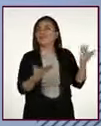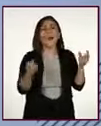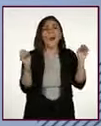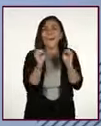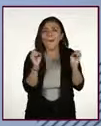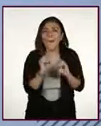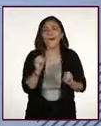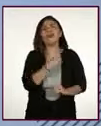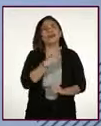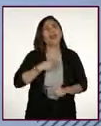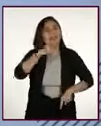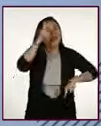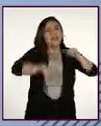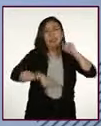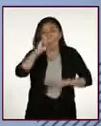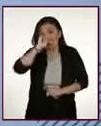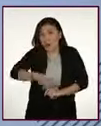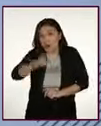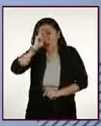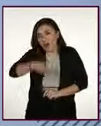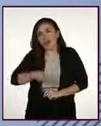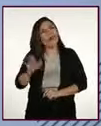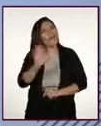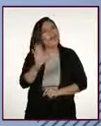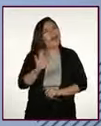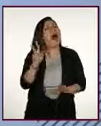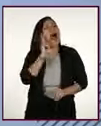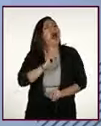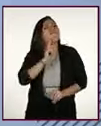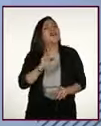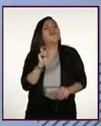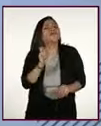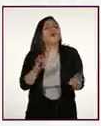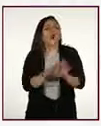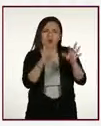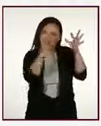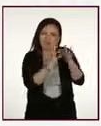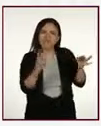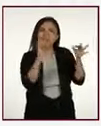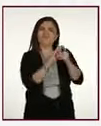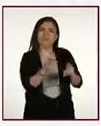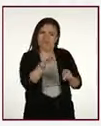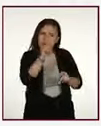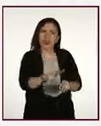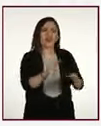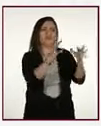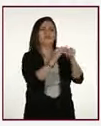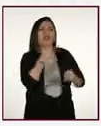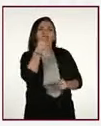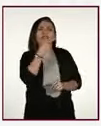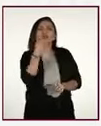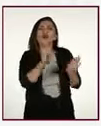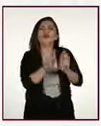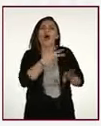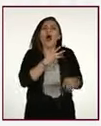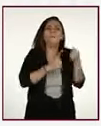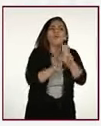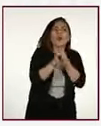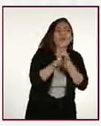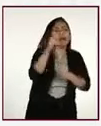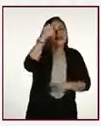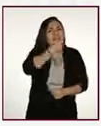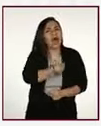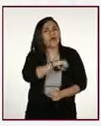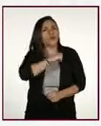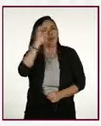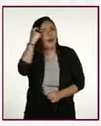dejar de lado el prohibicionismo y aventurarnos a hablar sobre los consumos y los problemas de salud mental. Justo a eso